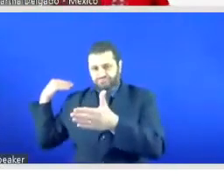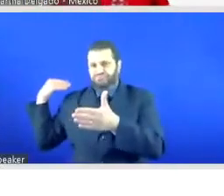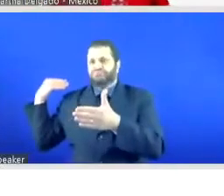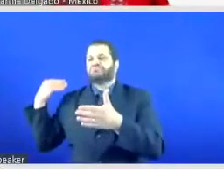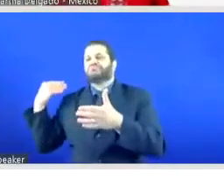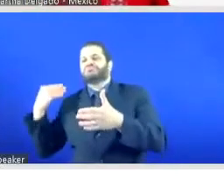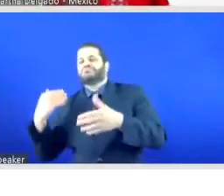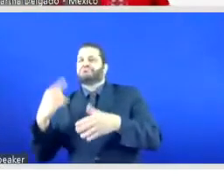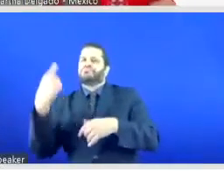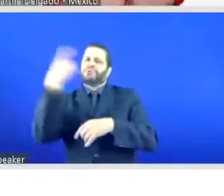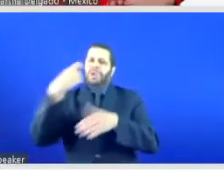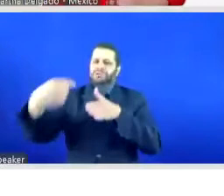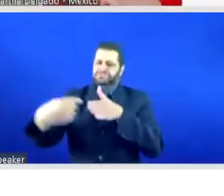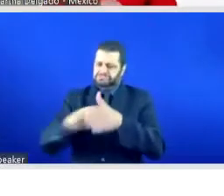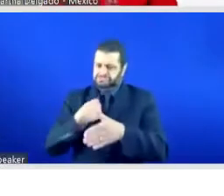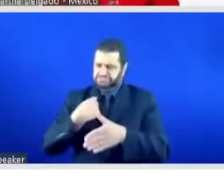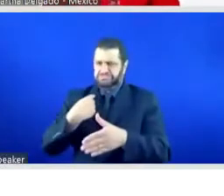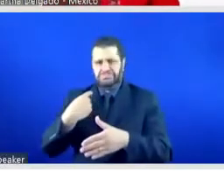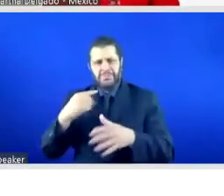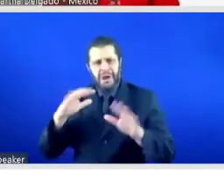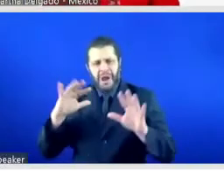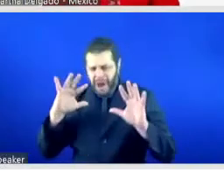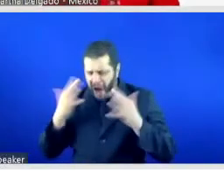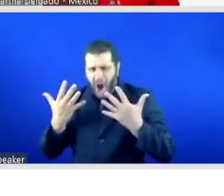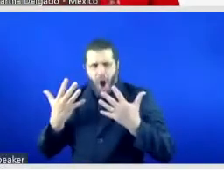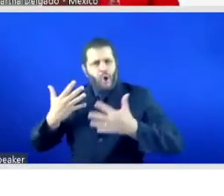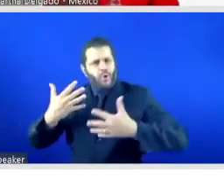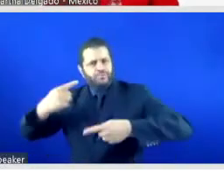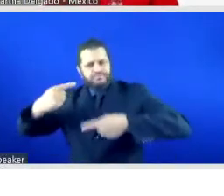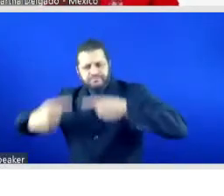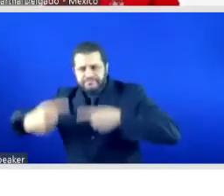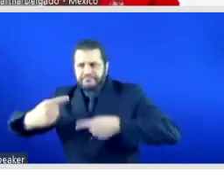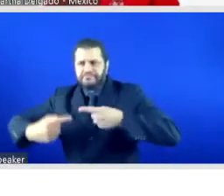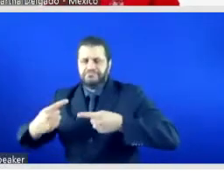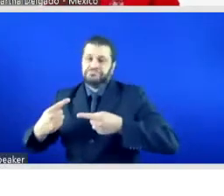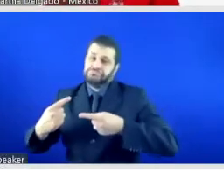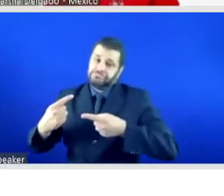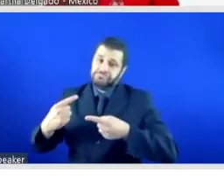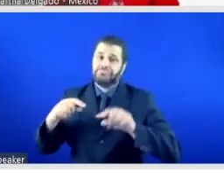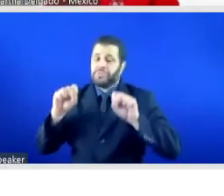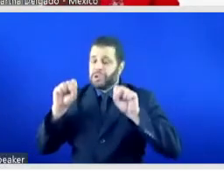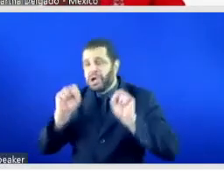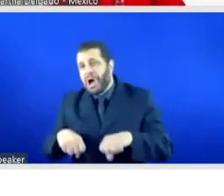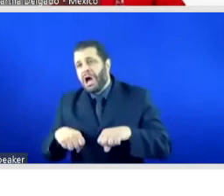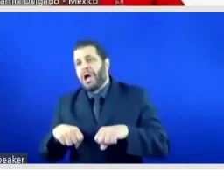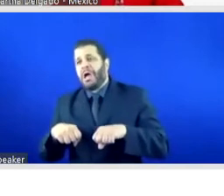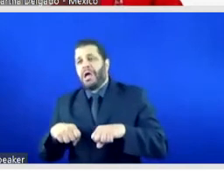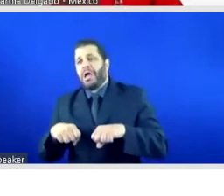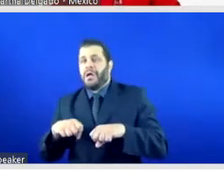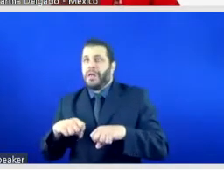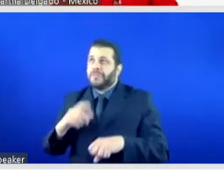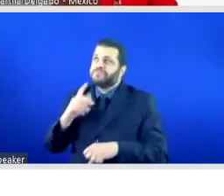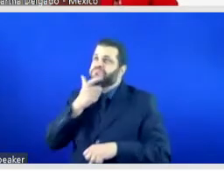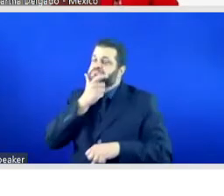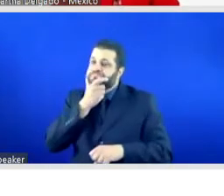estas discusiones pueden generarse, digamos, conciencia en la mayoría